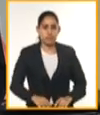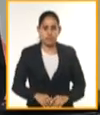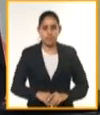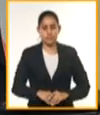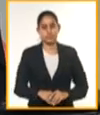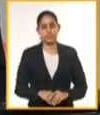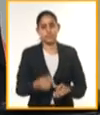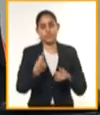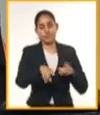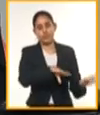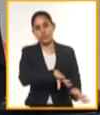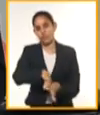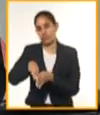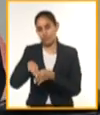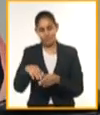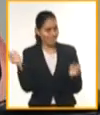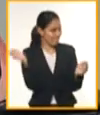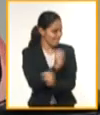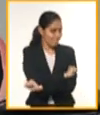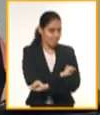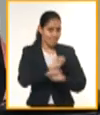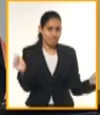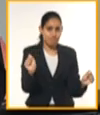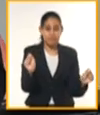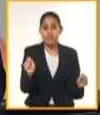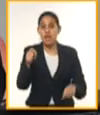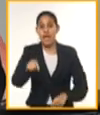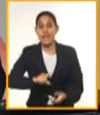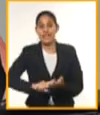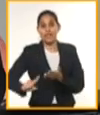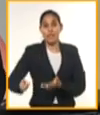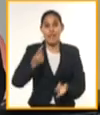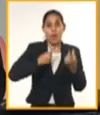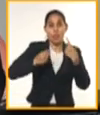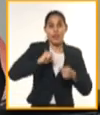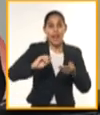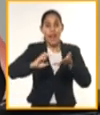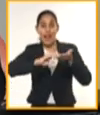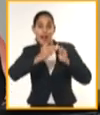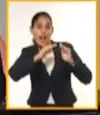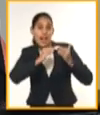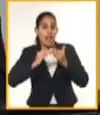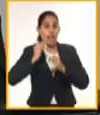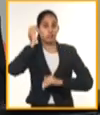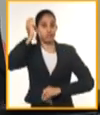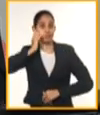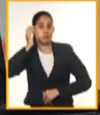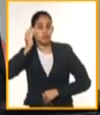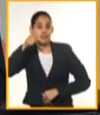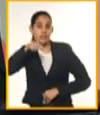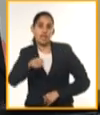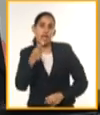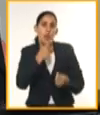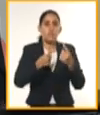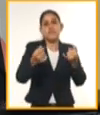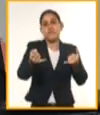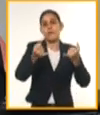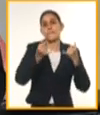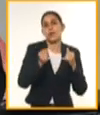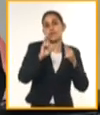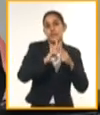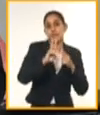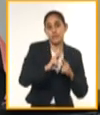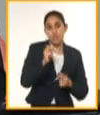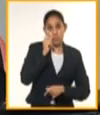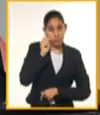Bueno, el bombazo sin dudas de la semana. Ya las agencias de noticias y los medios de comunicación están reportando que Zelensky está